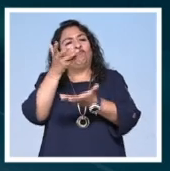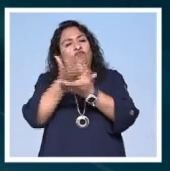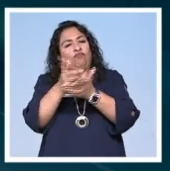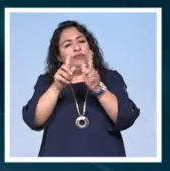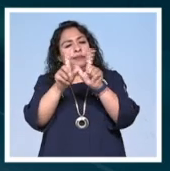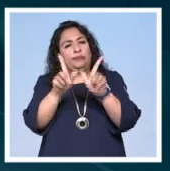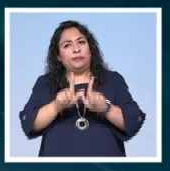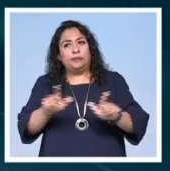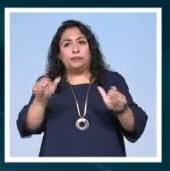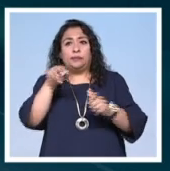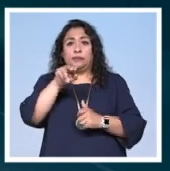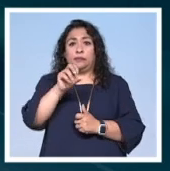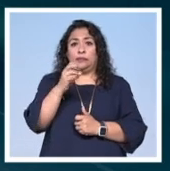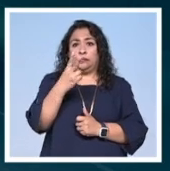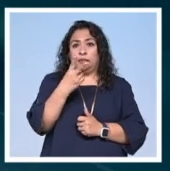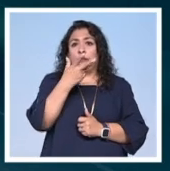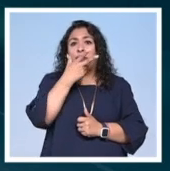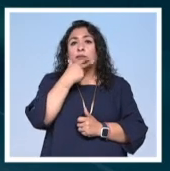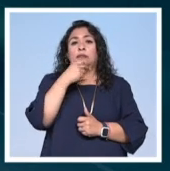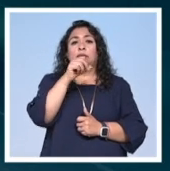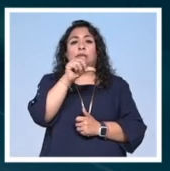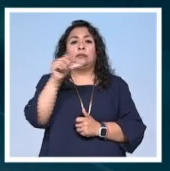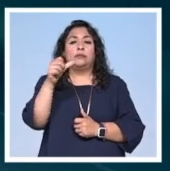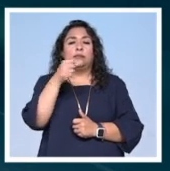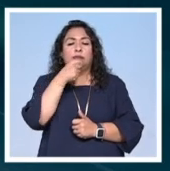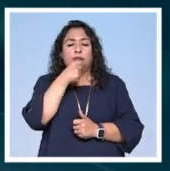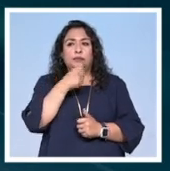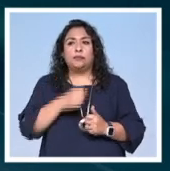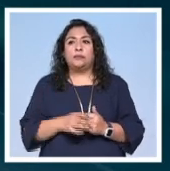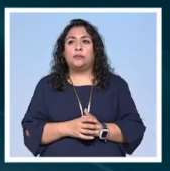paz Noticias 22 Alberto